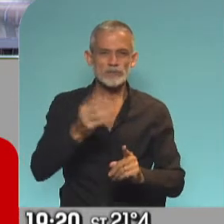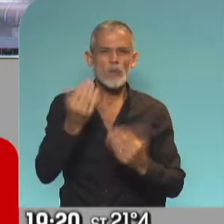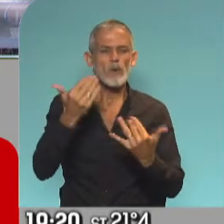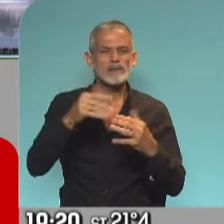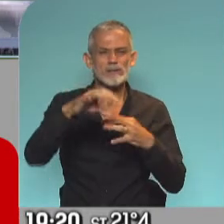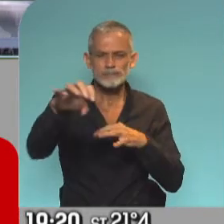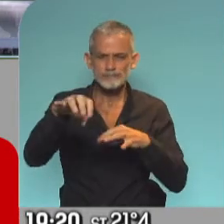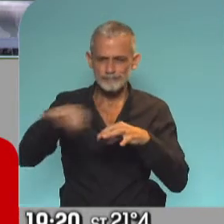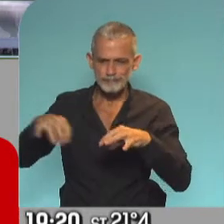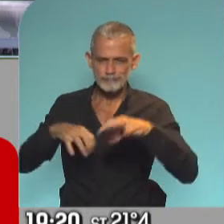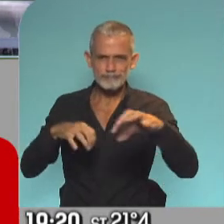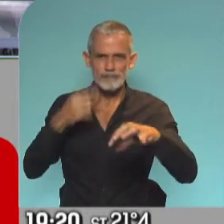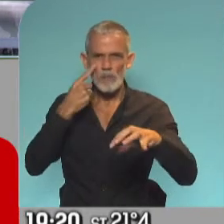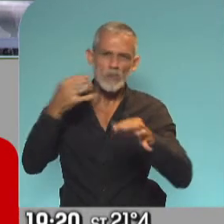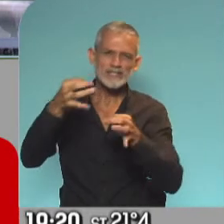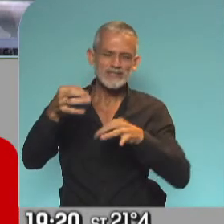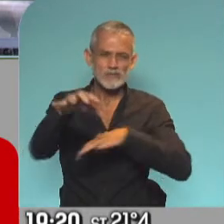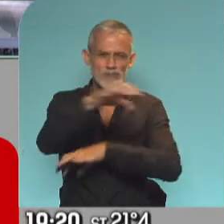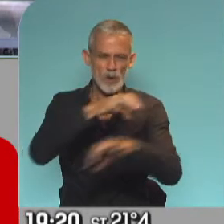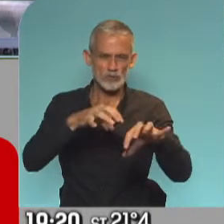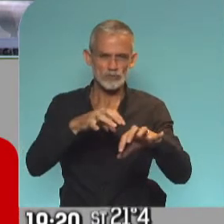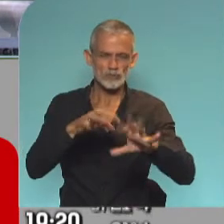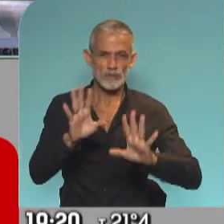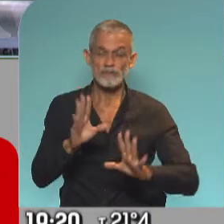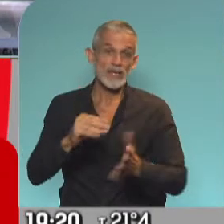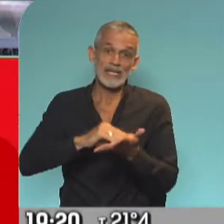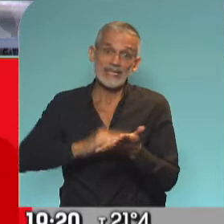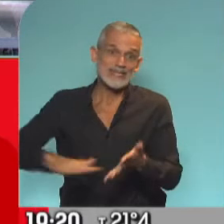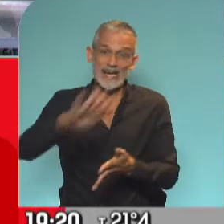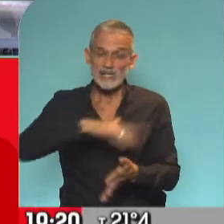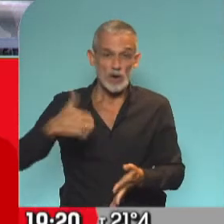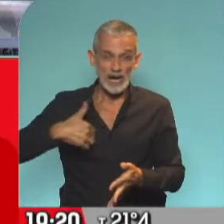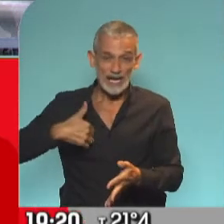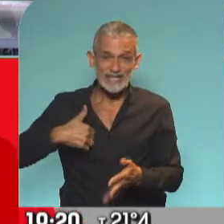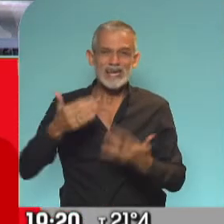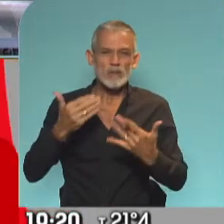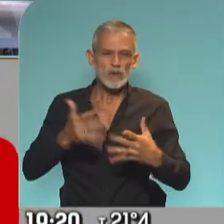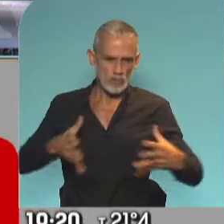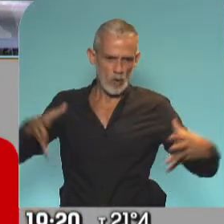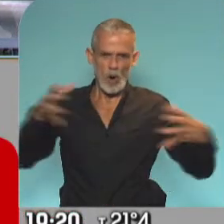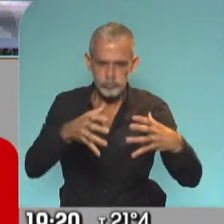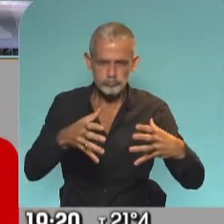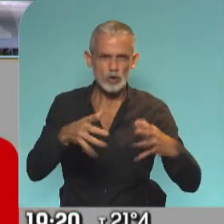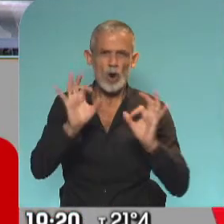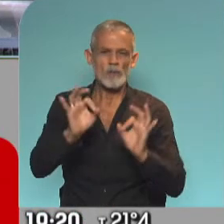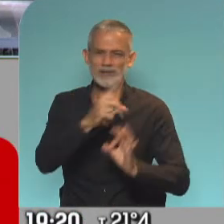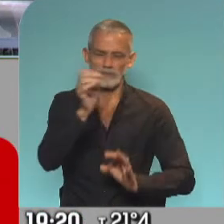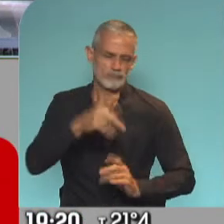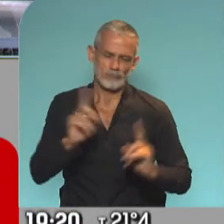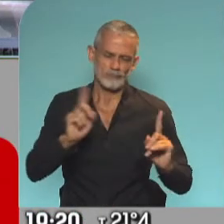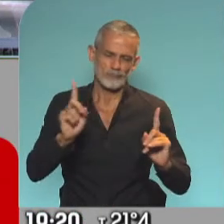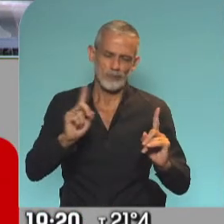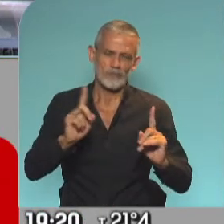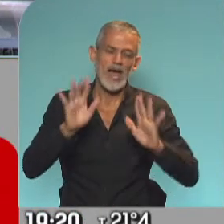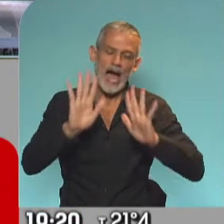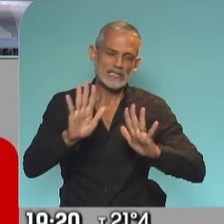la situación de cada municipio. Ningún territorio en la Argentina puede ser tomado como un todo, que es también la definición